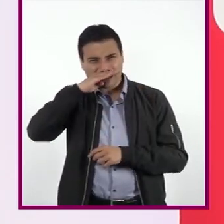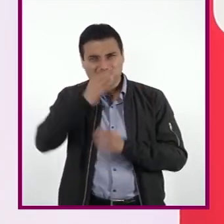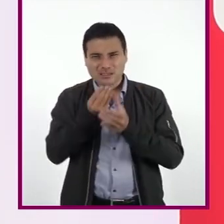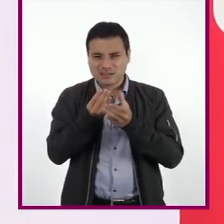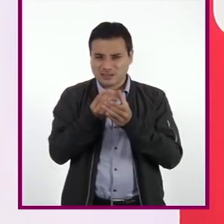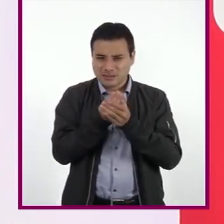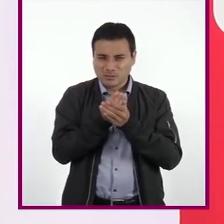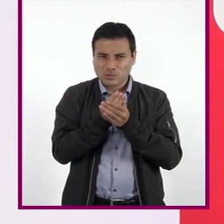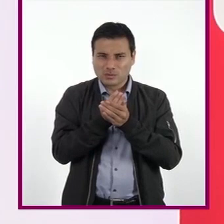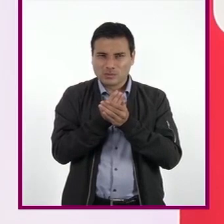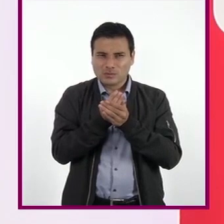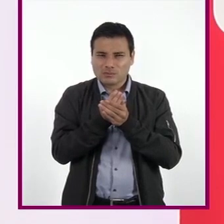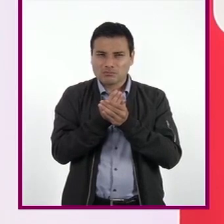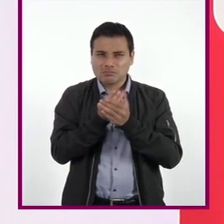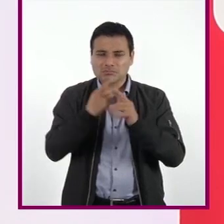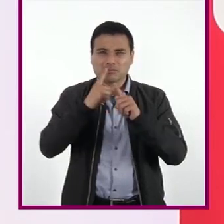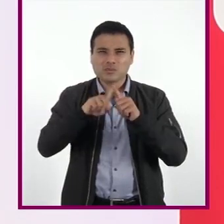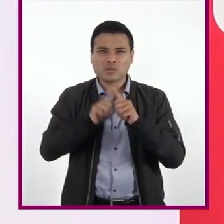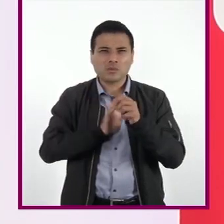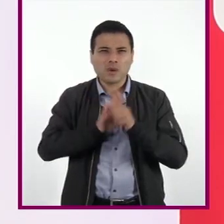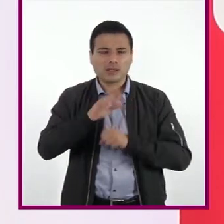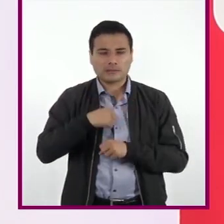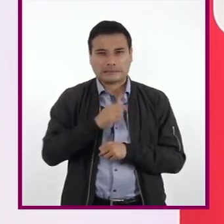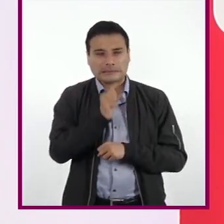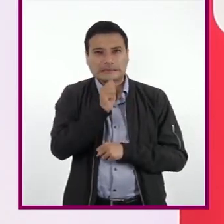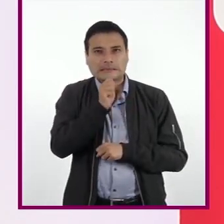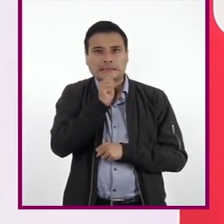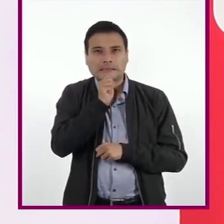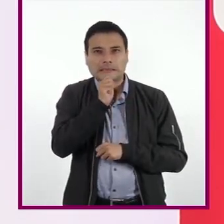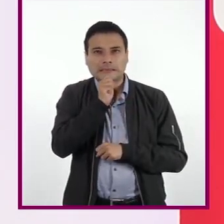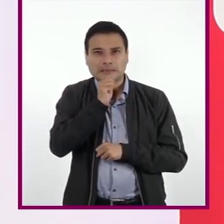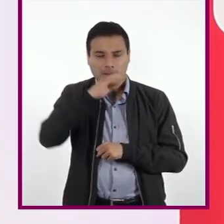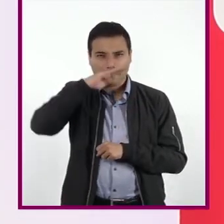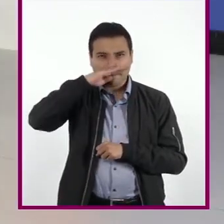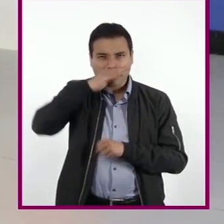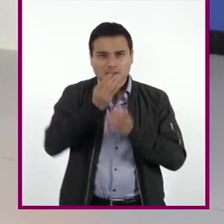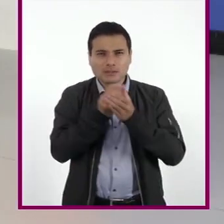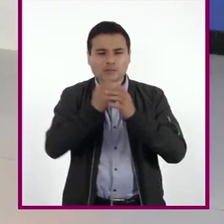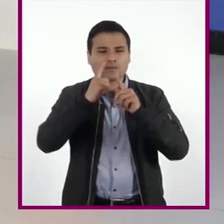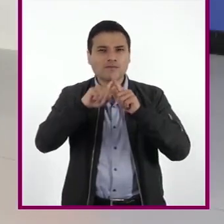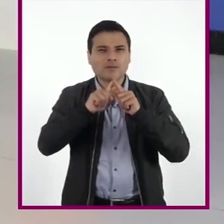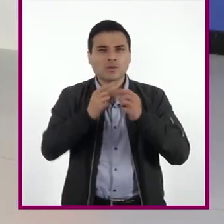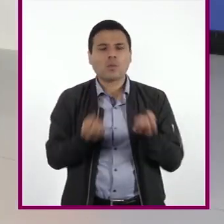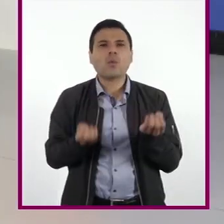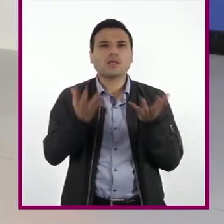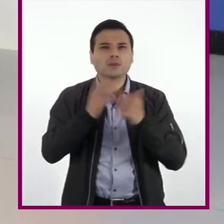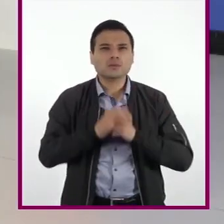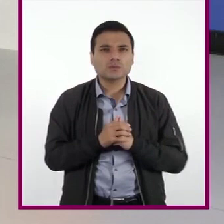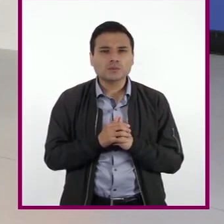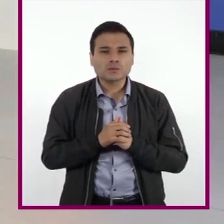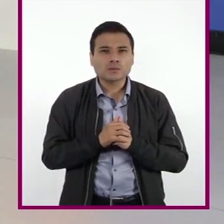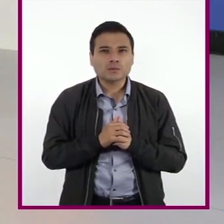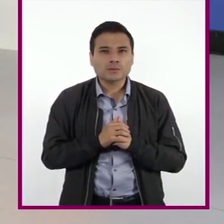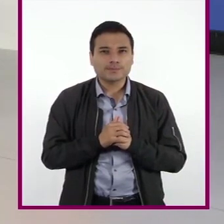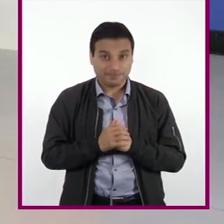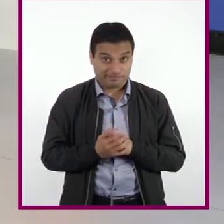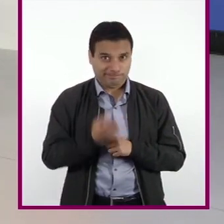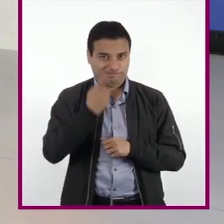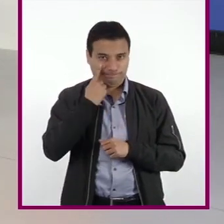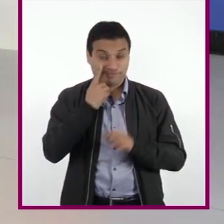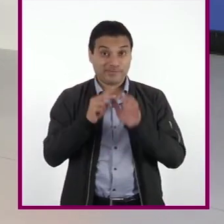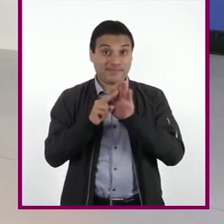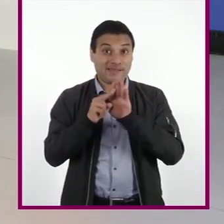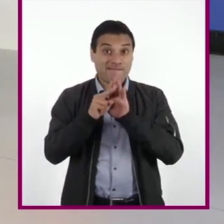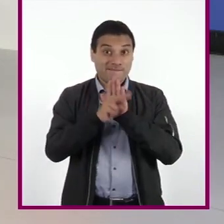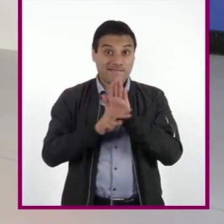gordita. Entonces, ¿cuántas variedades de maíz existirán? Bueno, querido maestro, veamos el